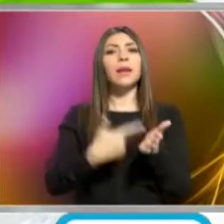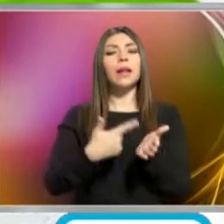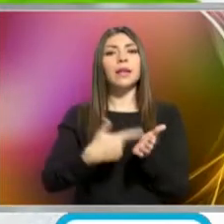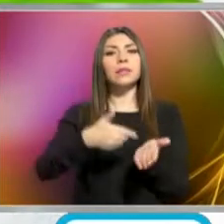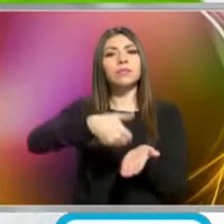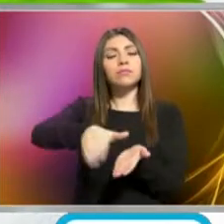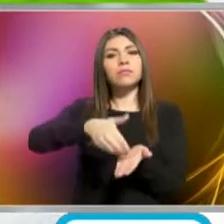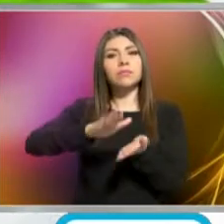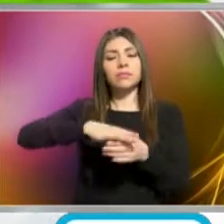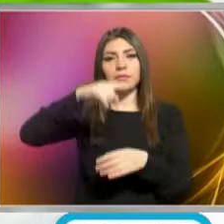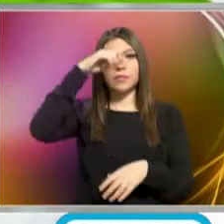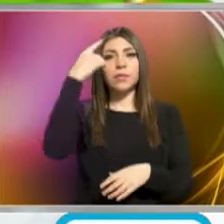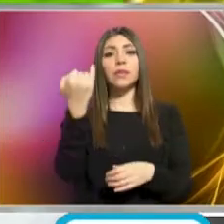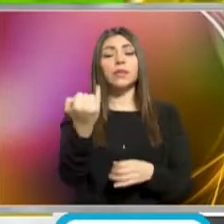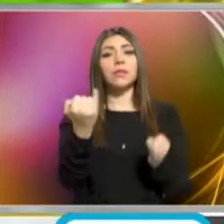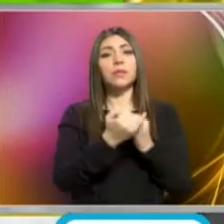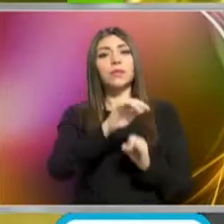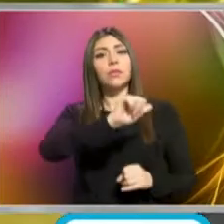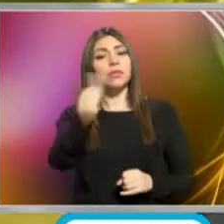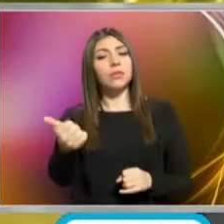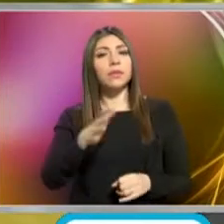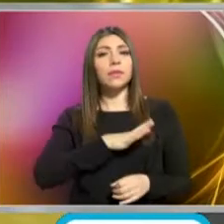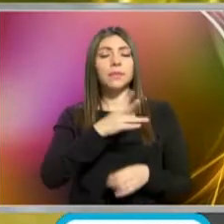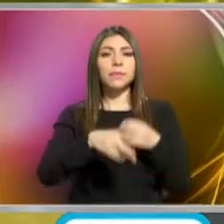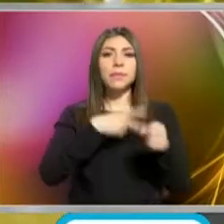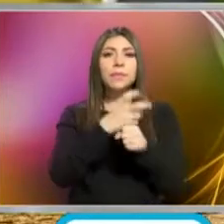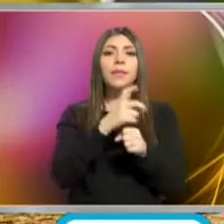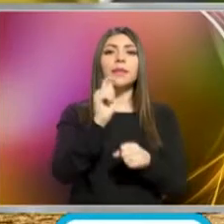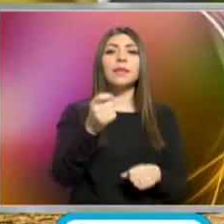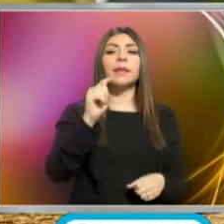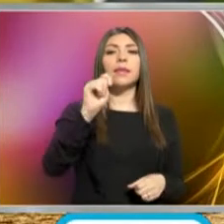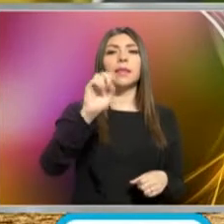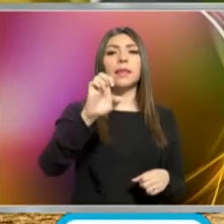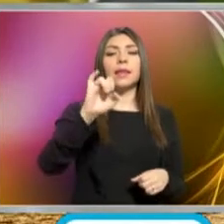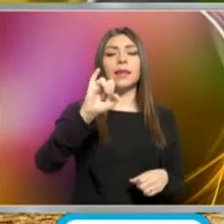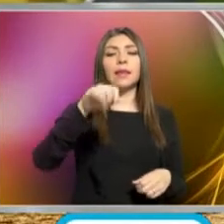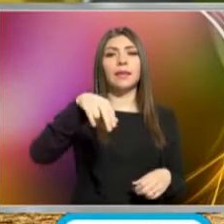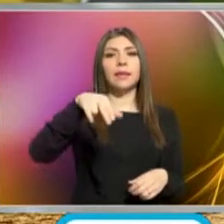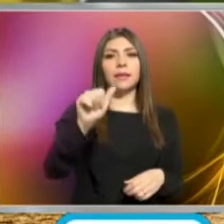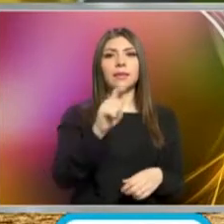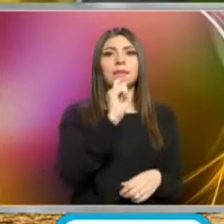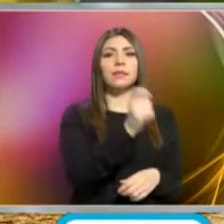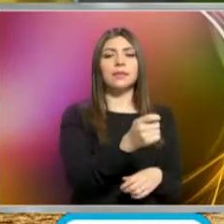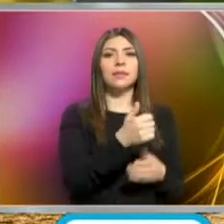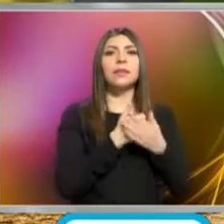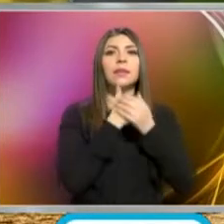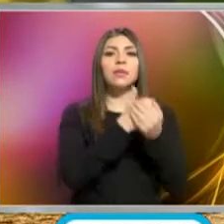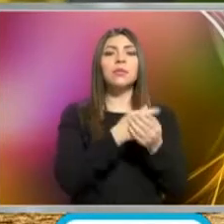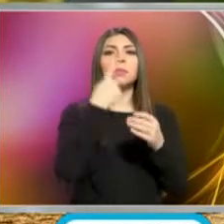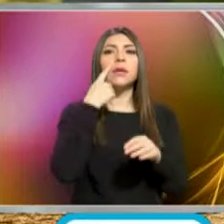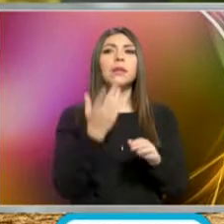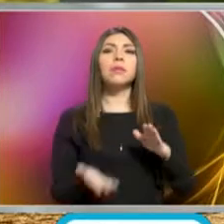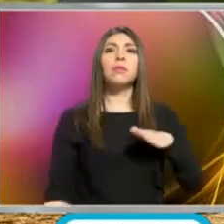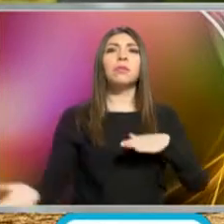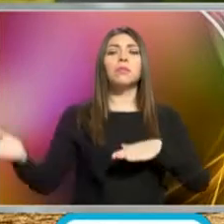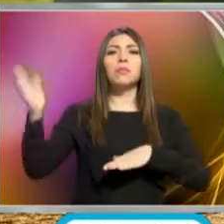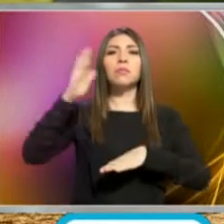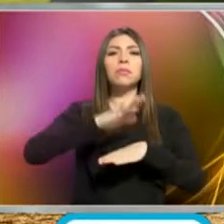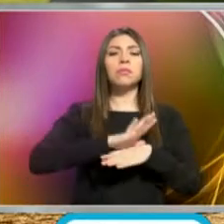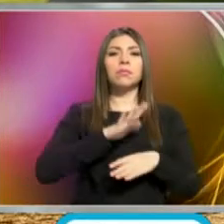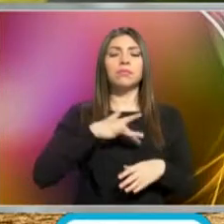contiene teína. La teína sí es importante porque hace que nos dé energía durante todo el día y en combinación con